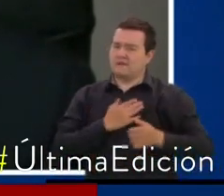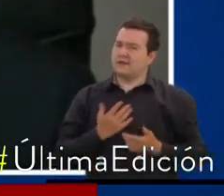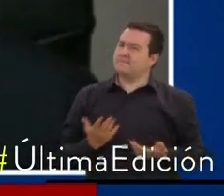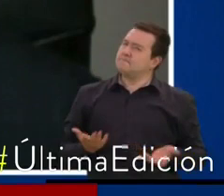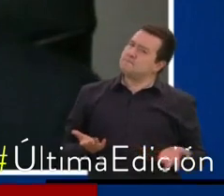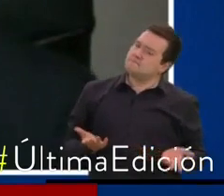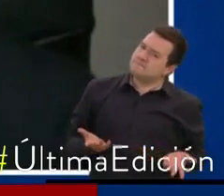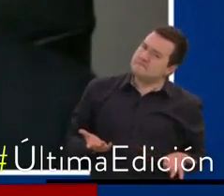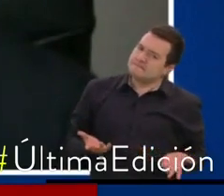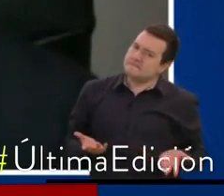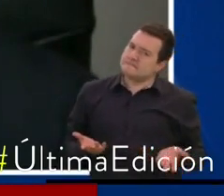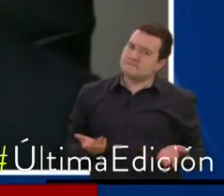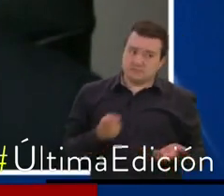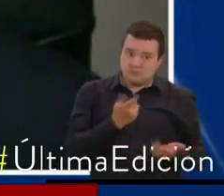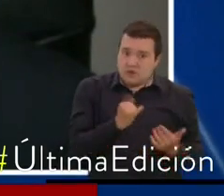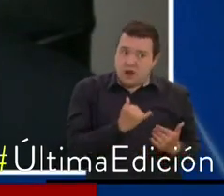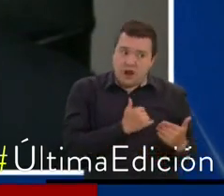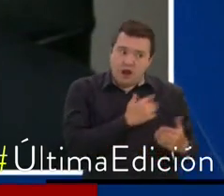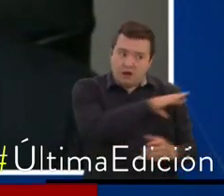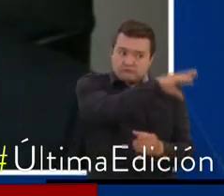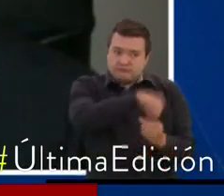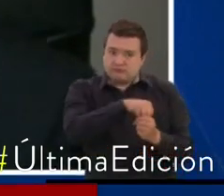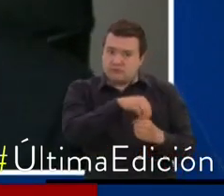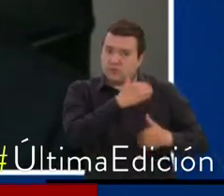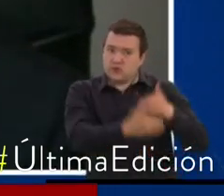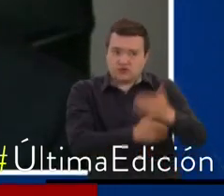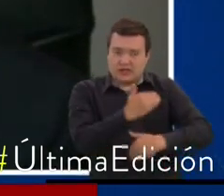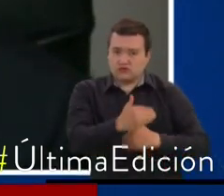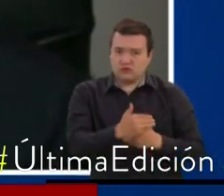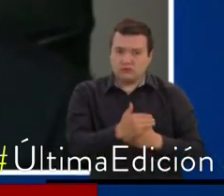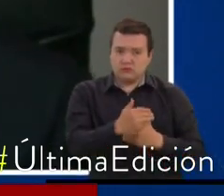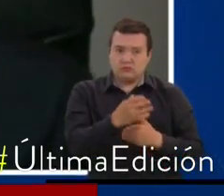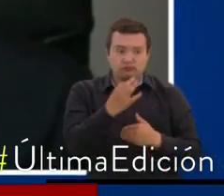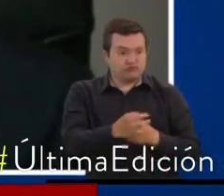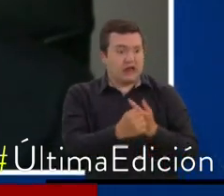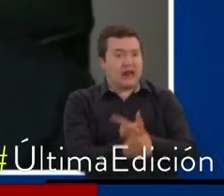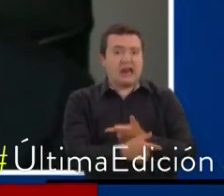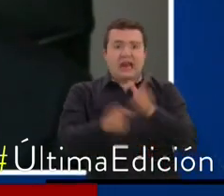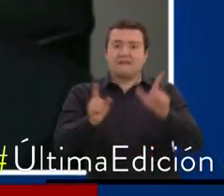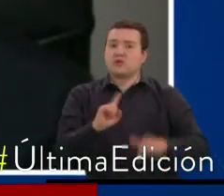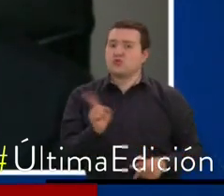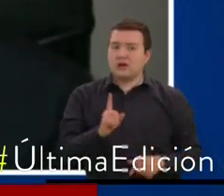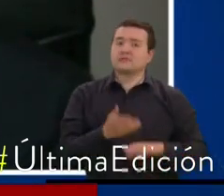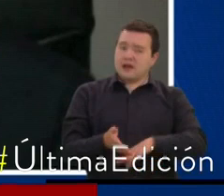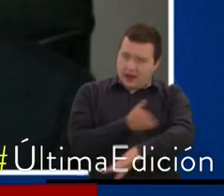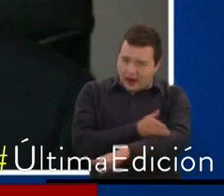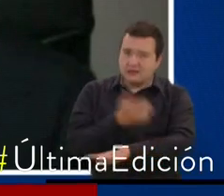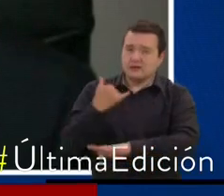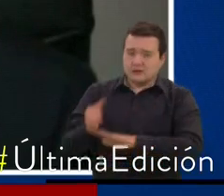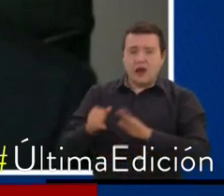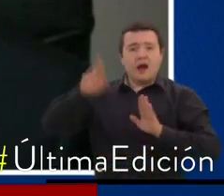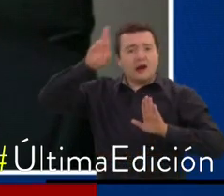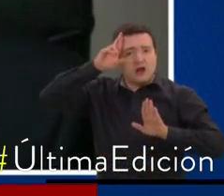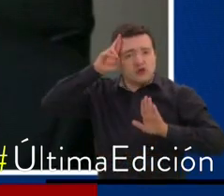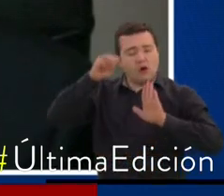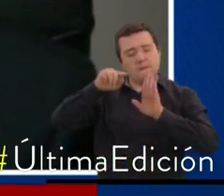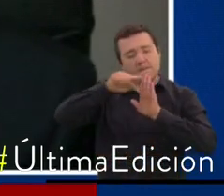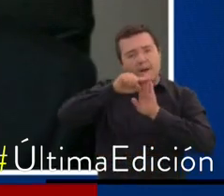del procesado no debe prosperar por las razones expuestas.